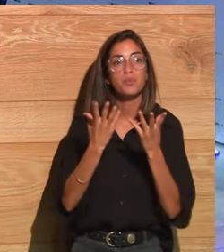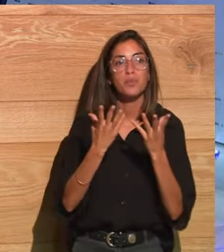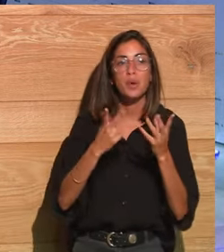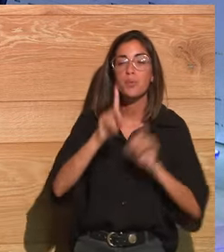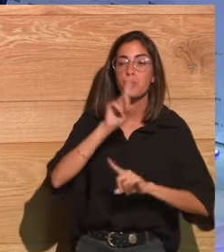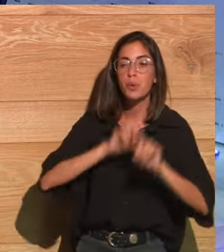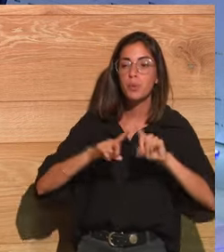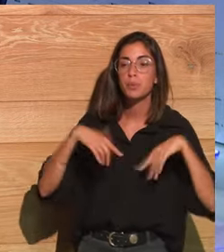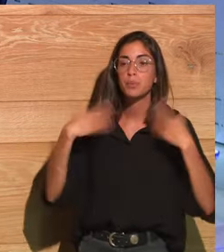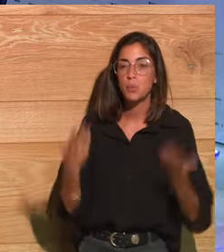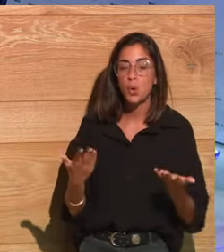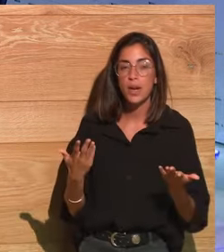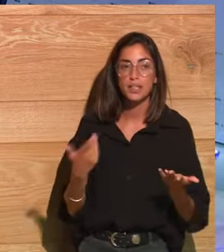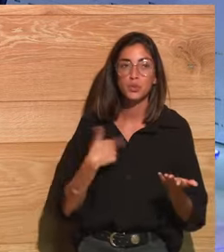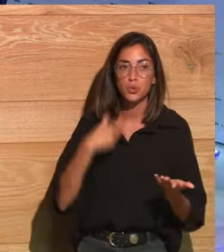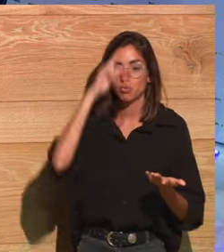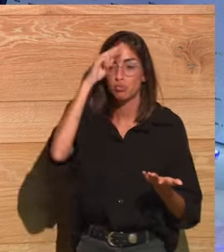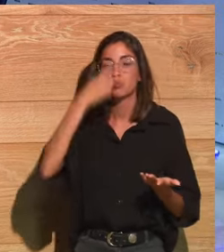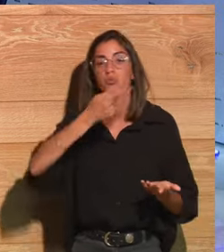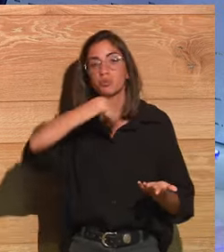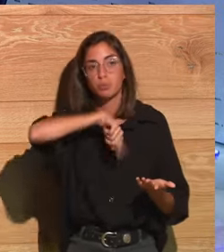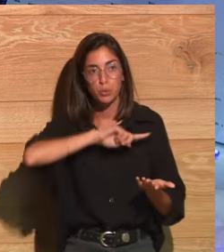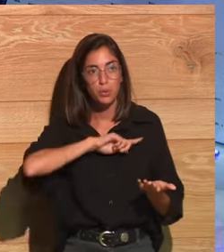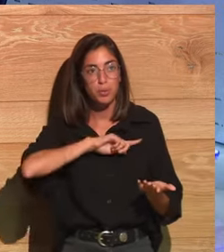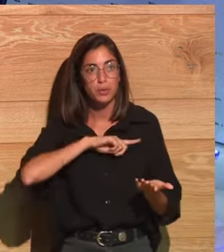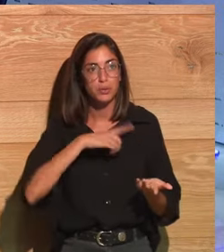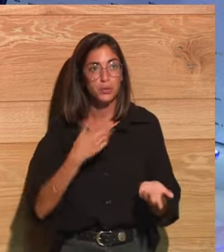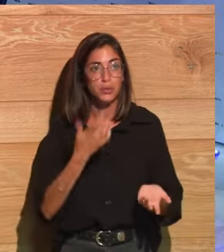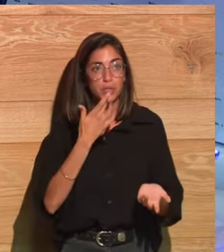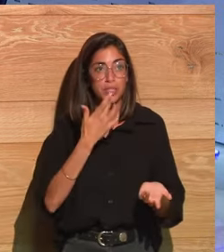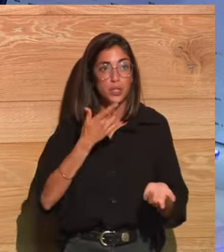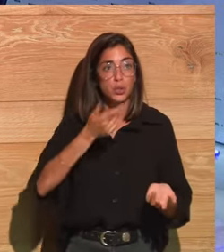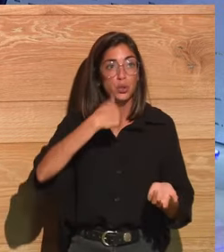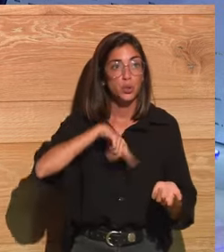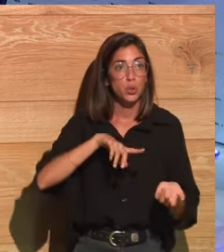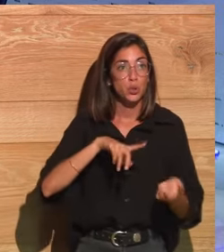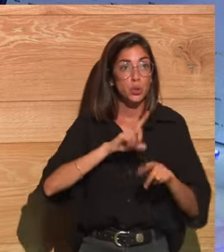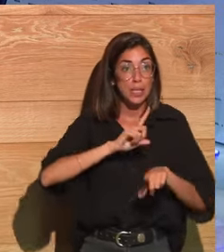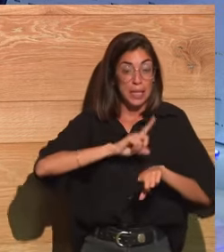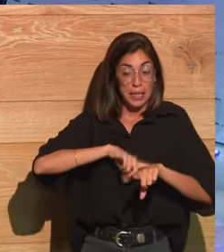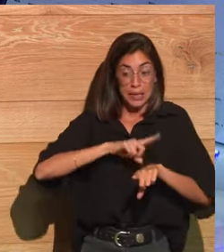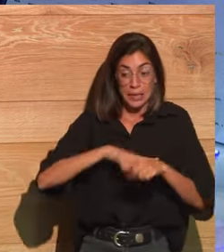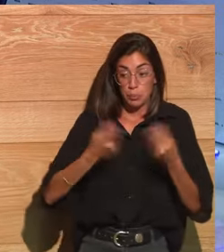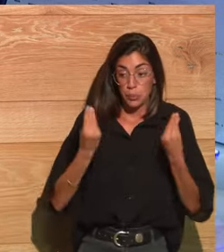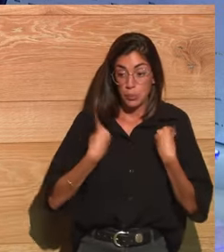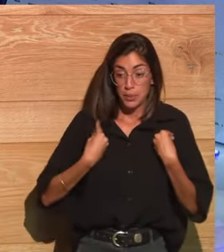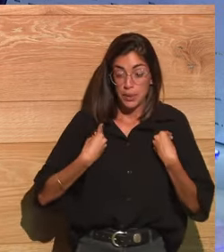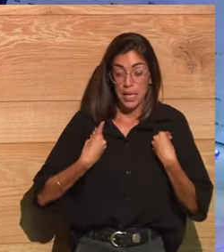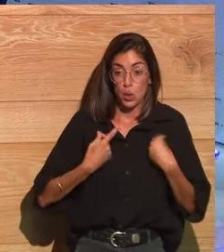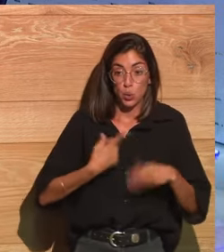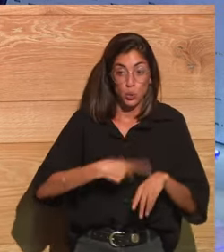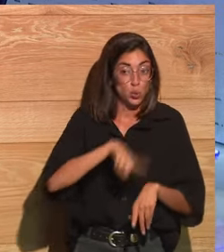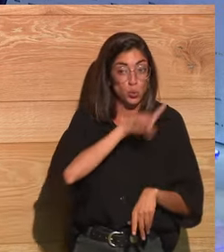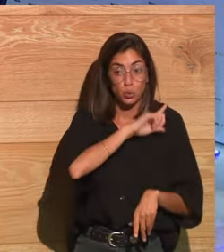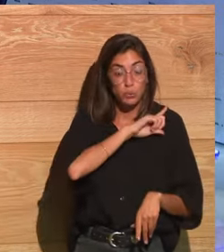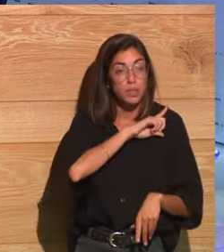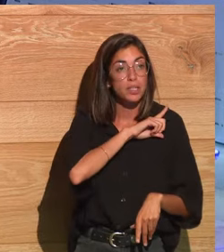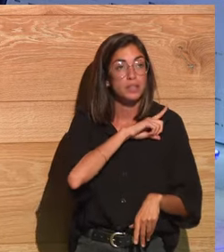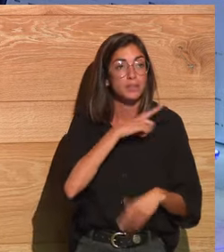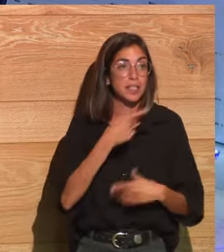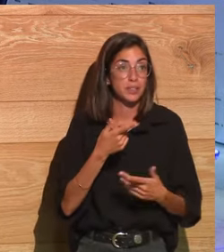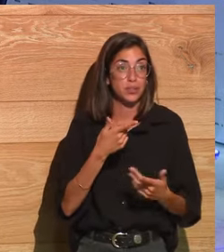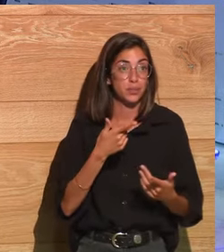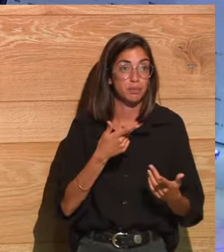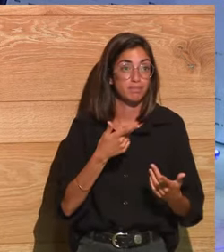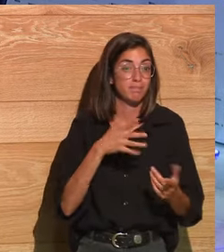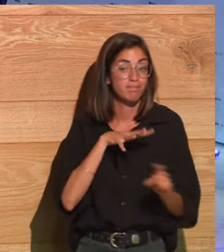abarcar y de anticipar problemas que incluso nos superan nuestro tiempo vital en nuestra generación excede la de cualquier